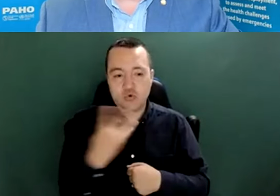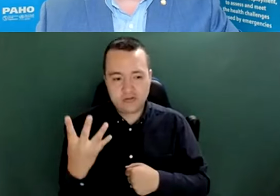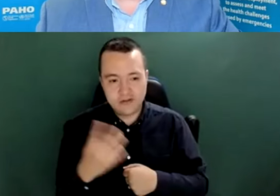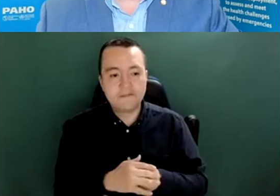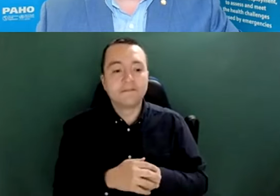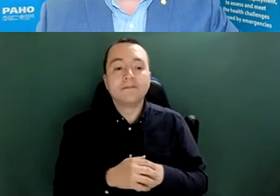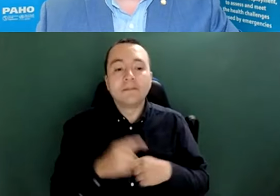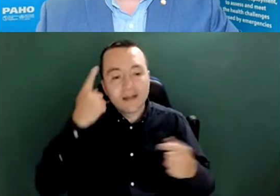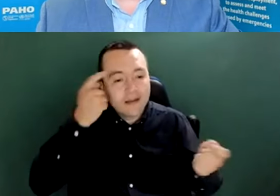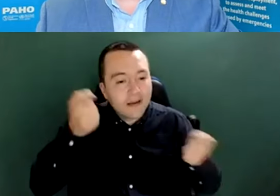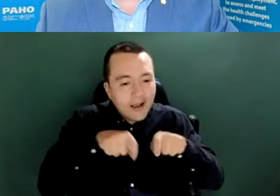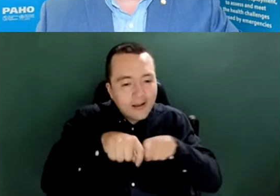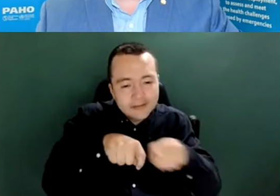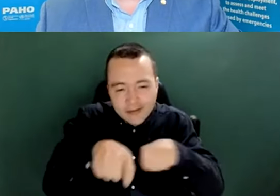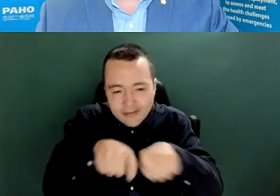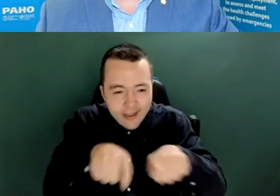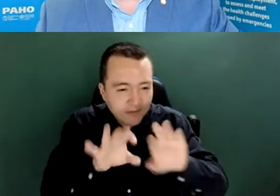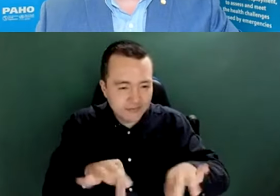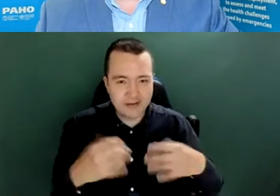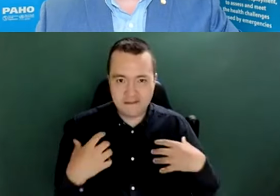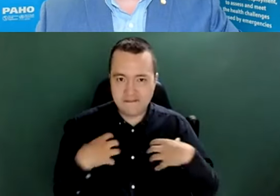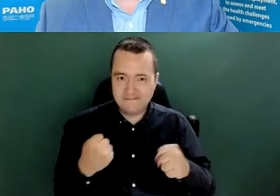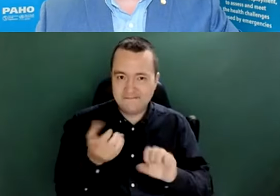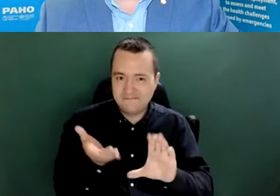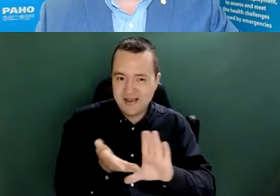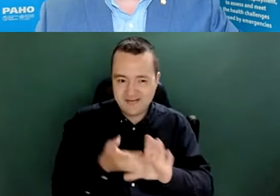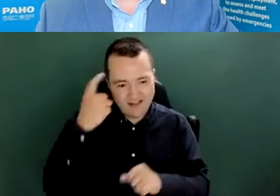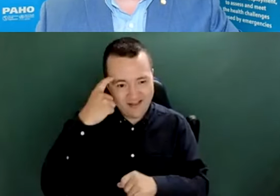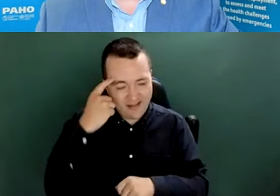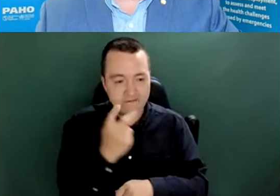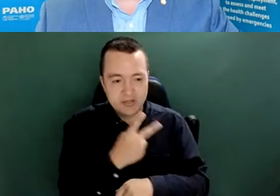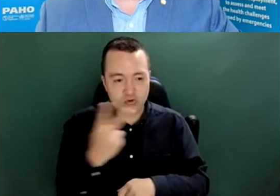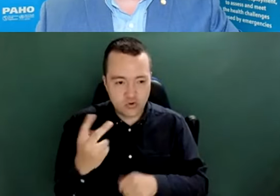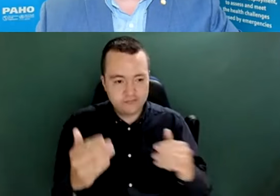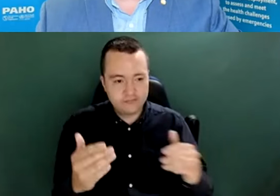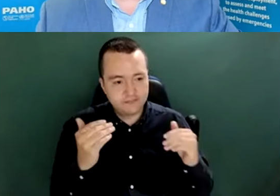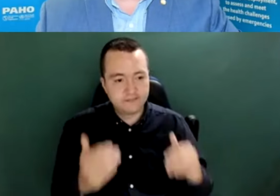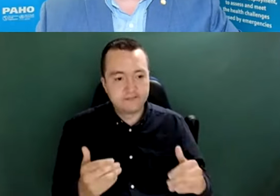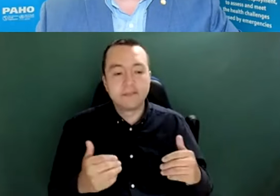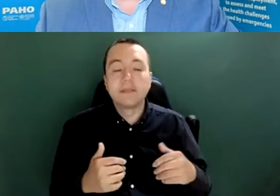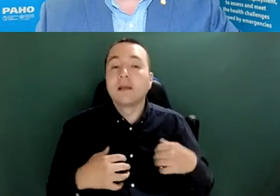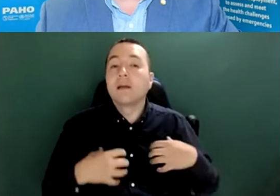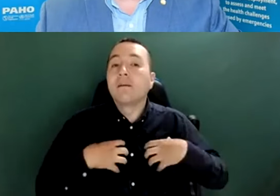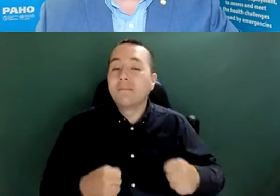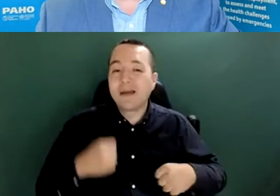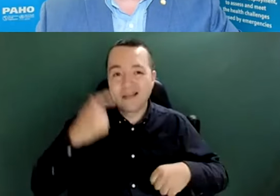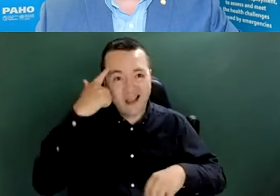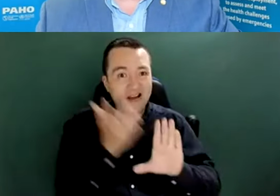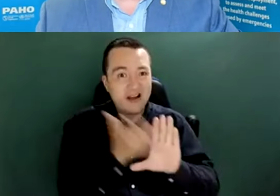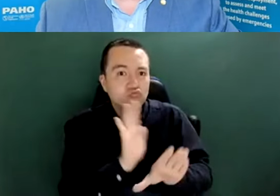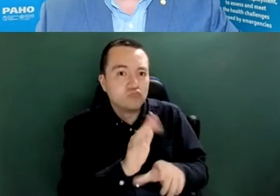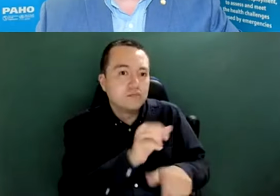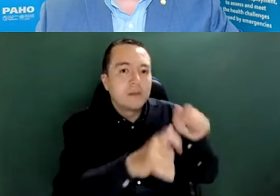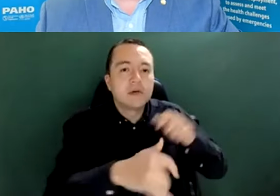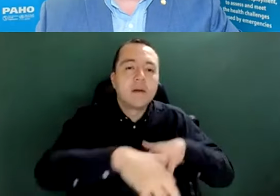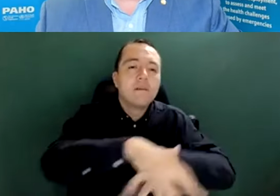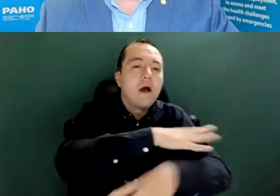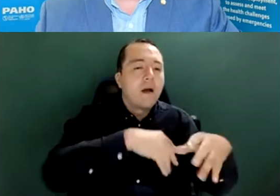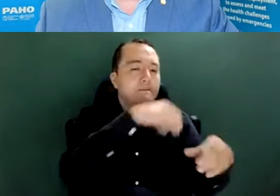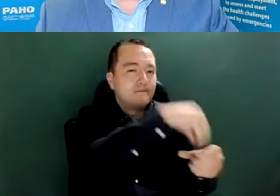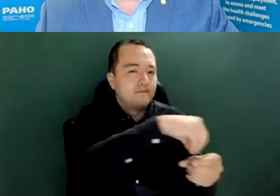para proteger la salud mental de los trabajadores de salud, 22. Y las estrategias para proteger la salud mental de